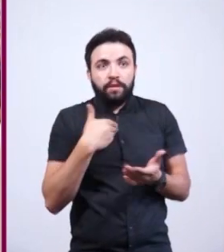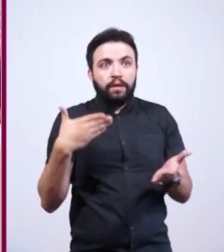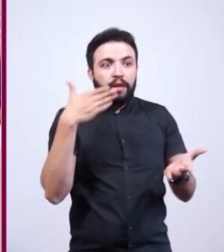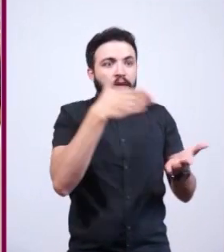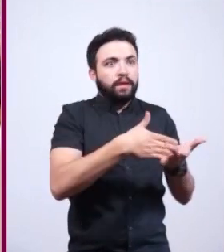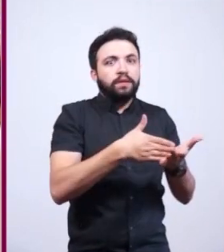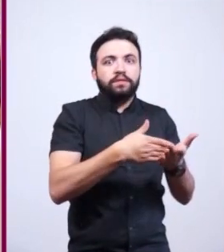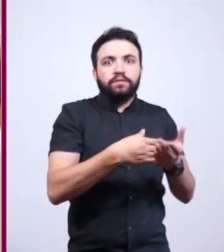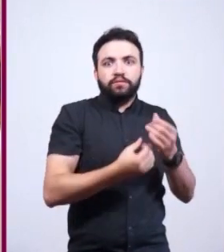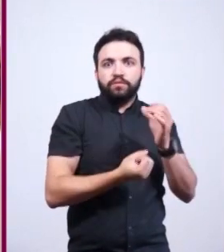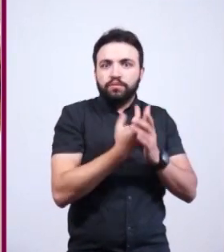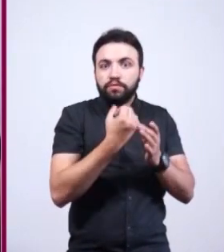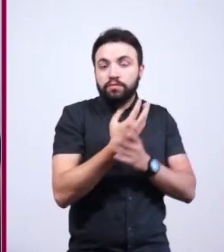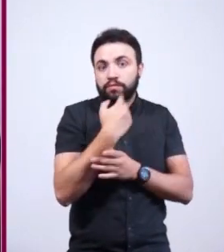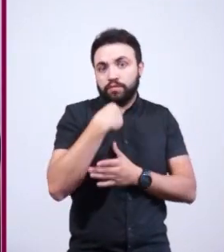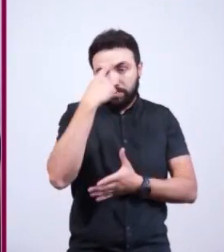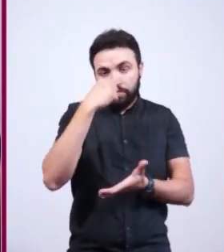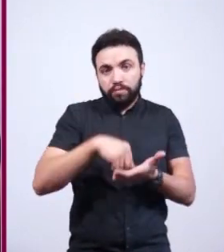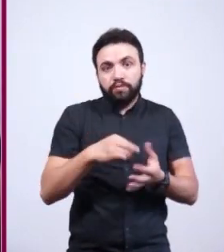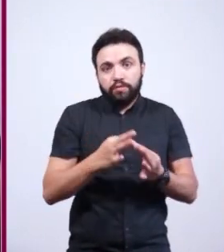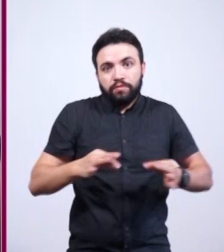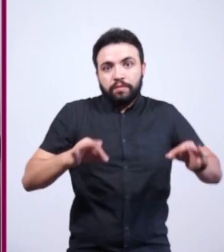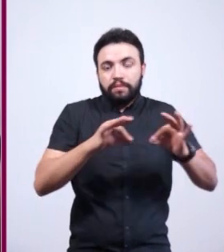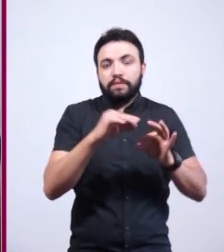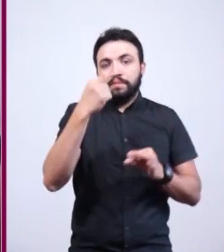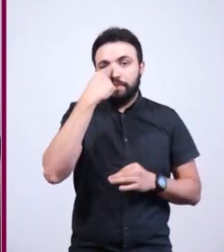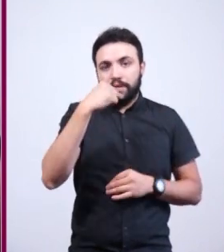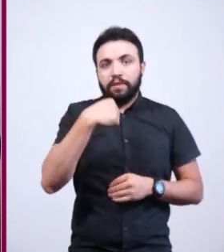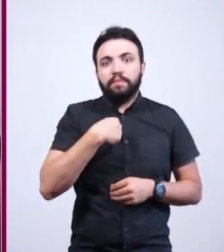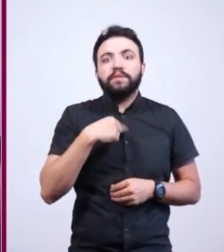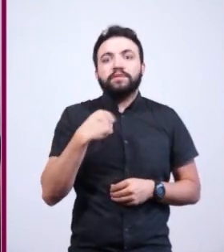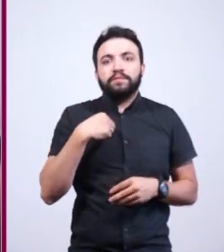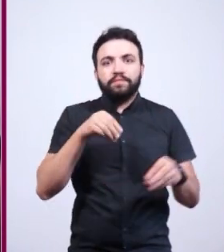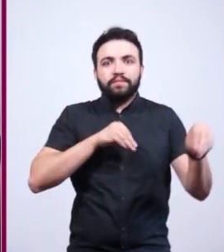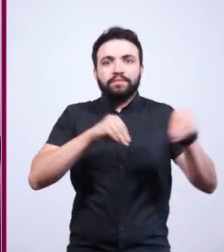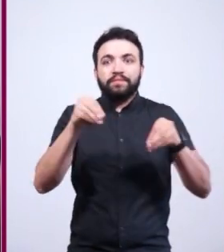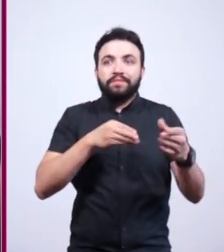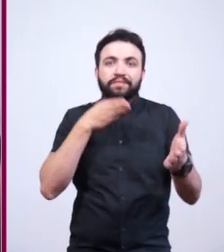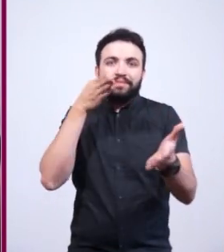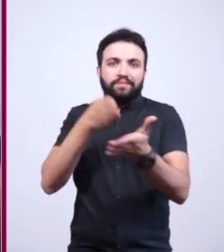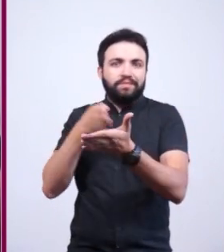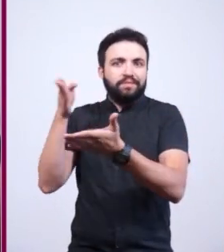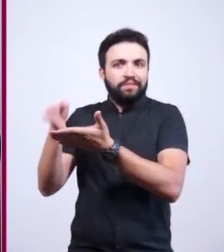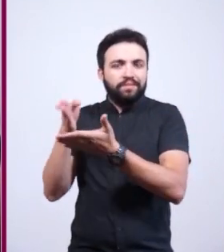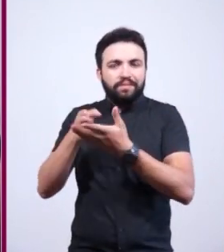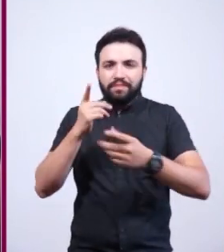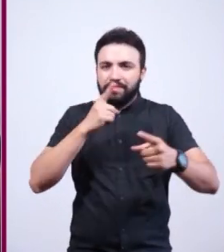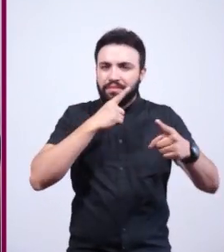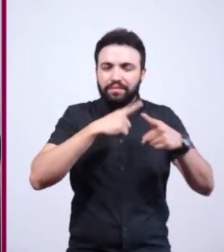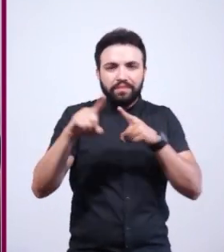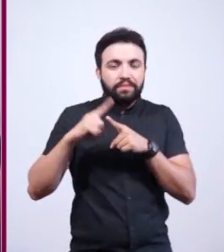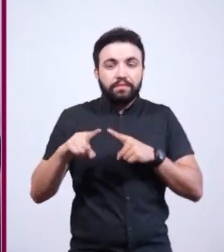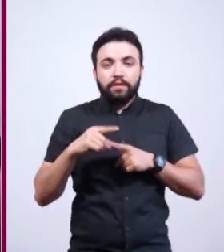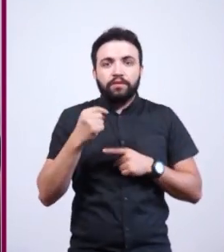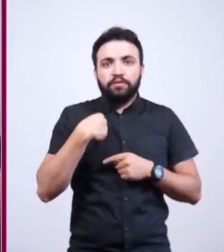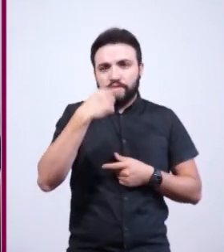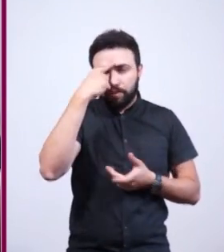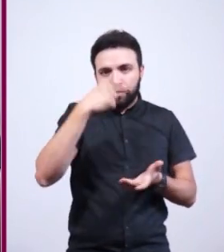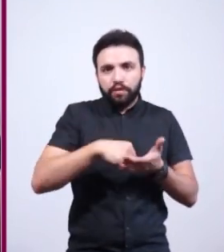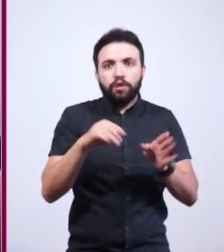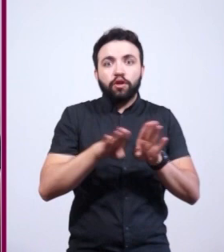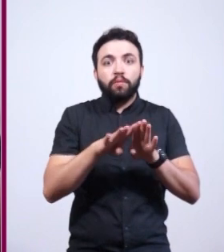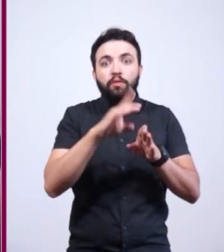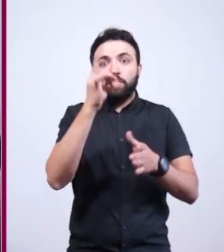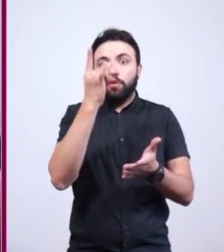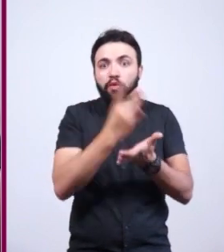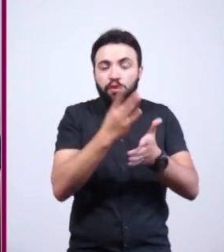que es muy, muy importante para mí poder moverme de un lugar a otro. De hecho, no me considero un artista que se